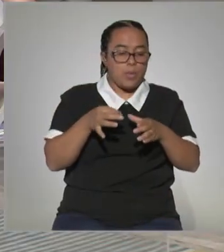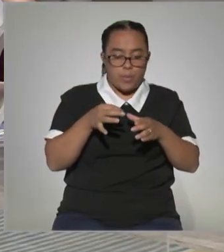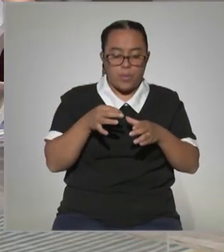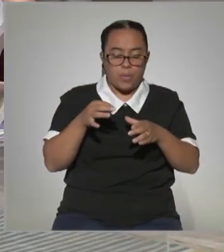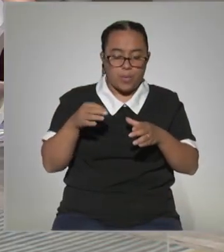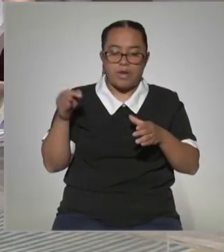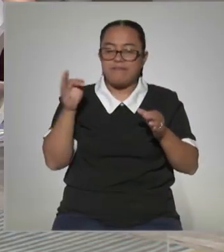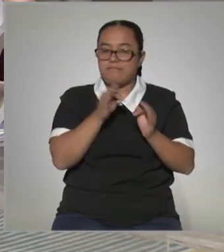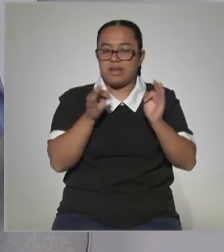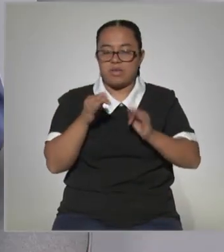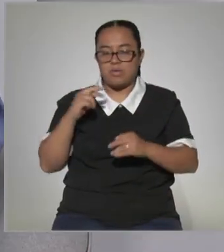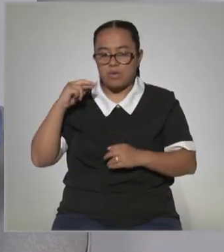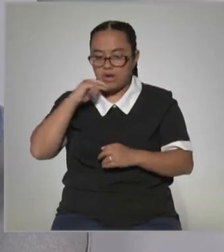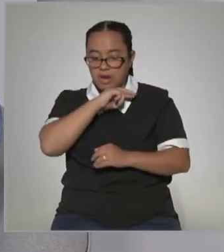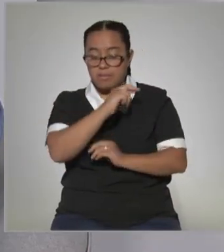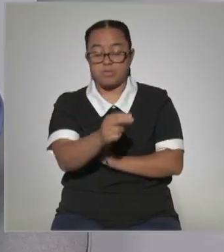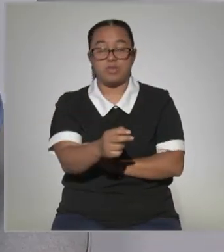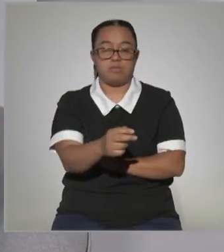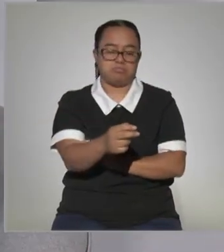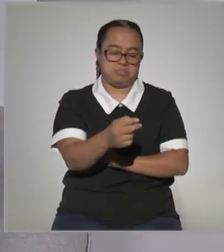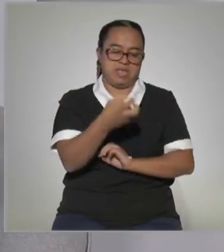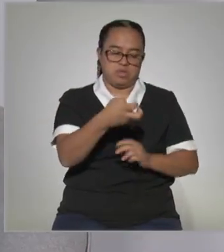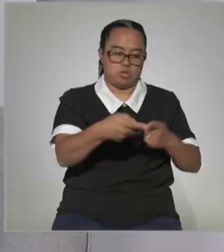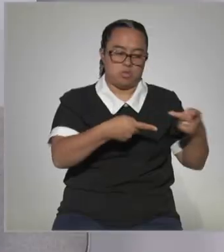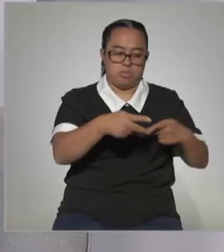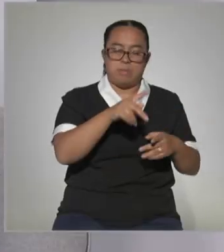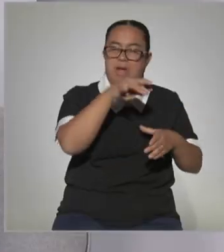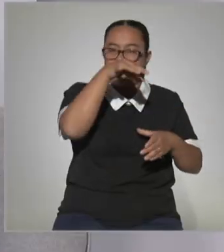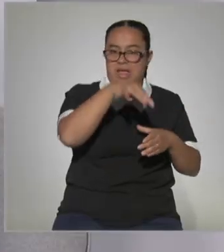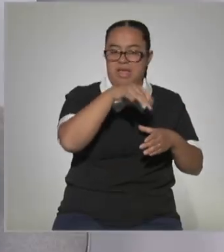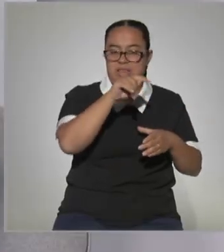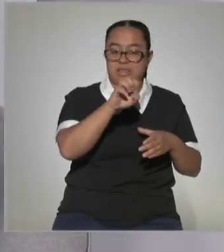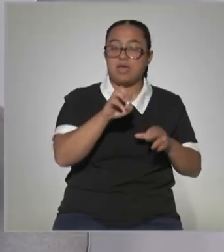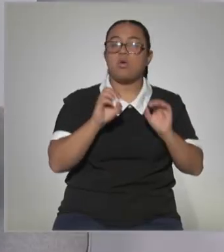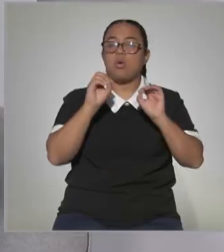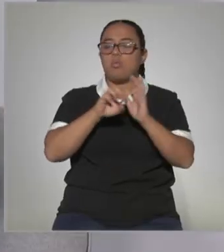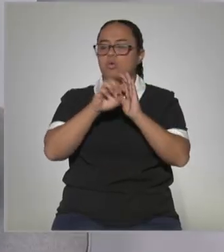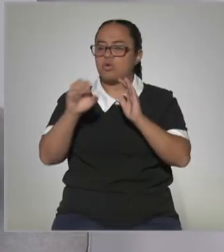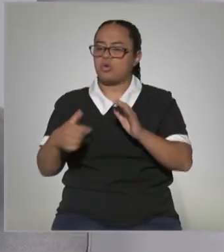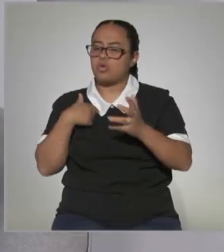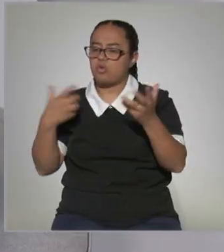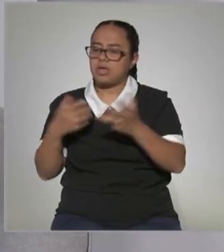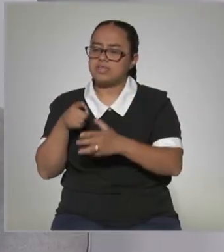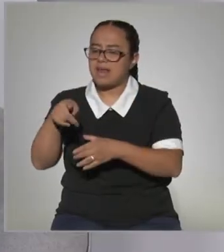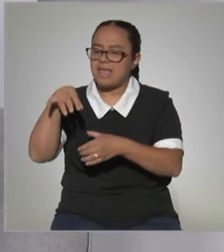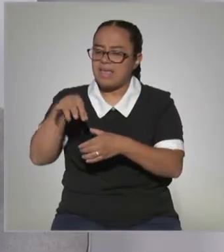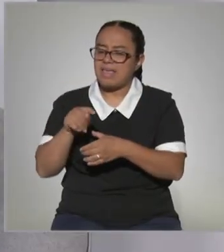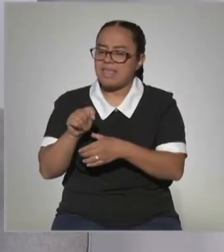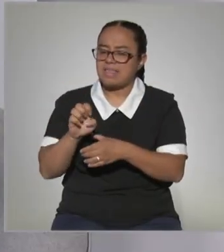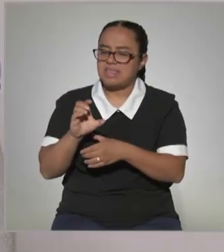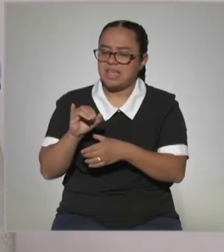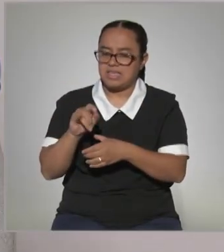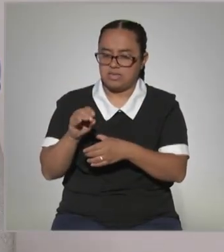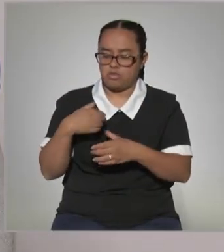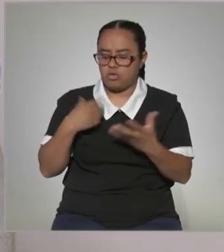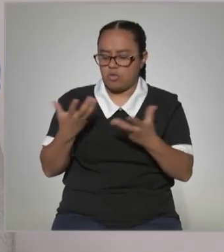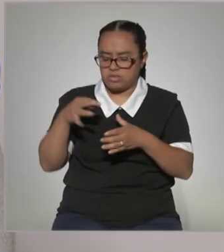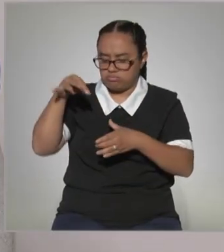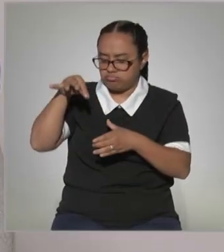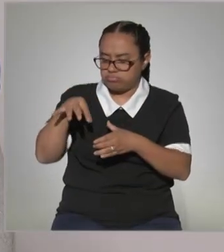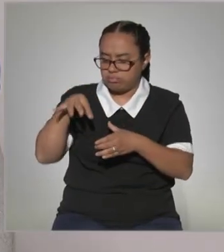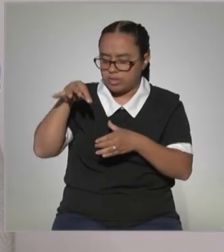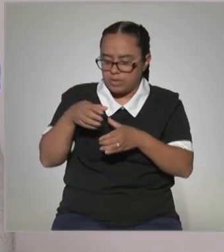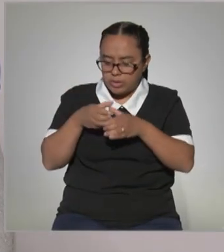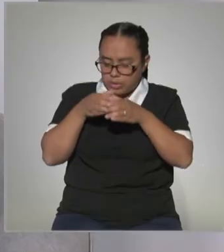demasiado rápido, ¿no? Y otra cosa es decir, te voy a hacer un tecito. Y entonces uno se hace un tecito y